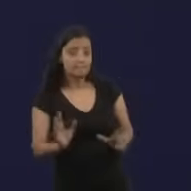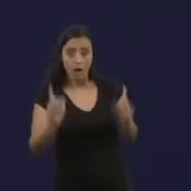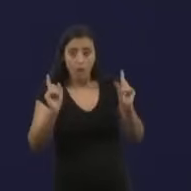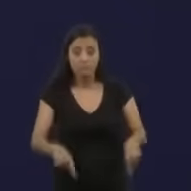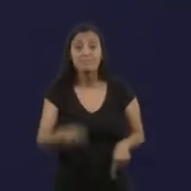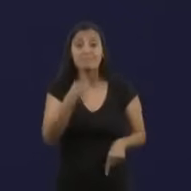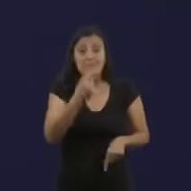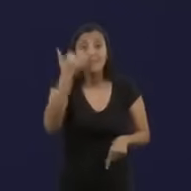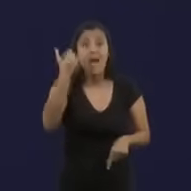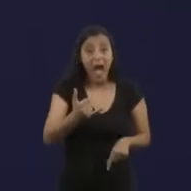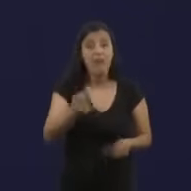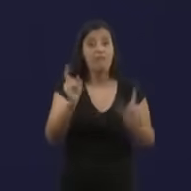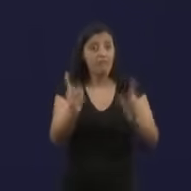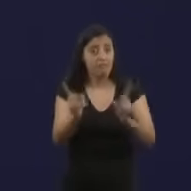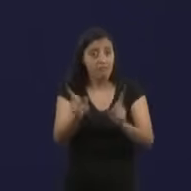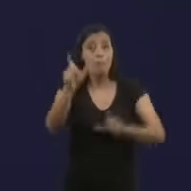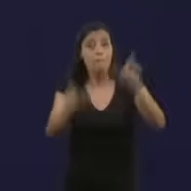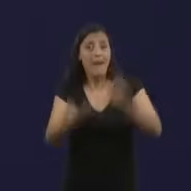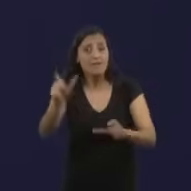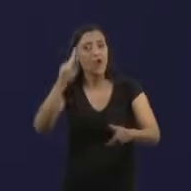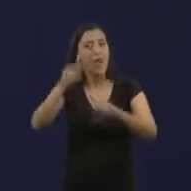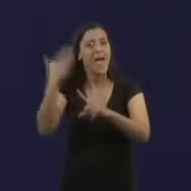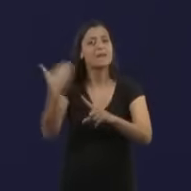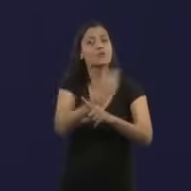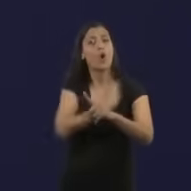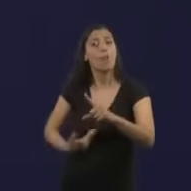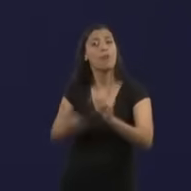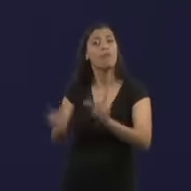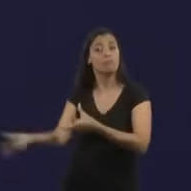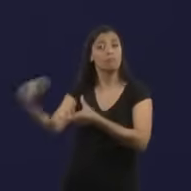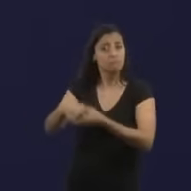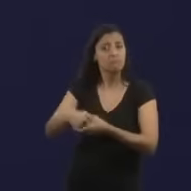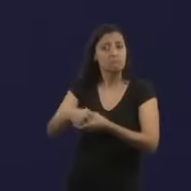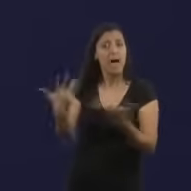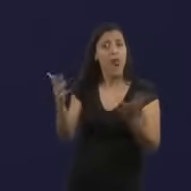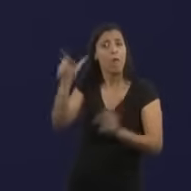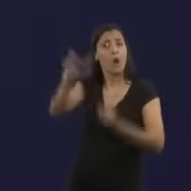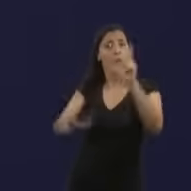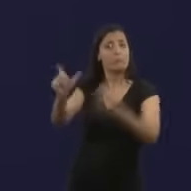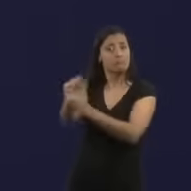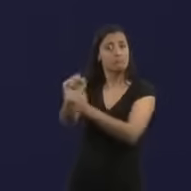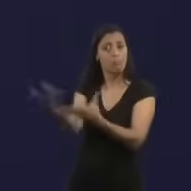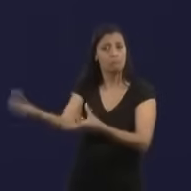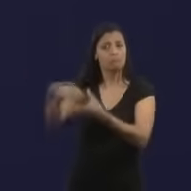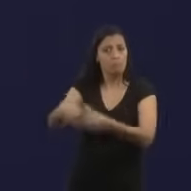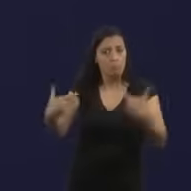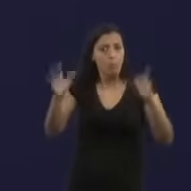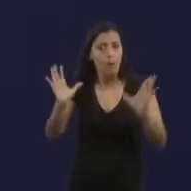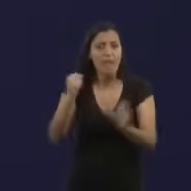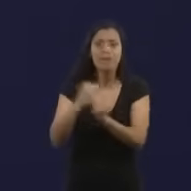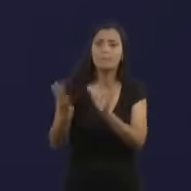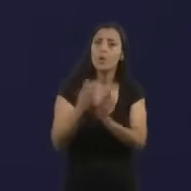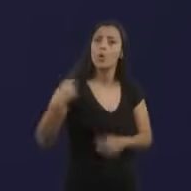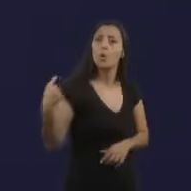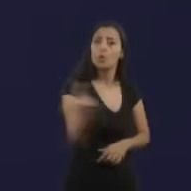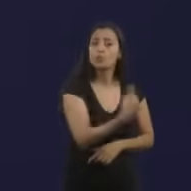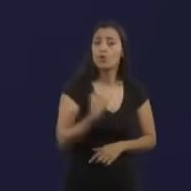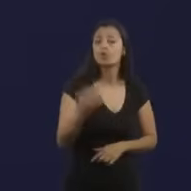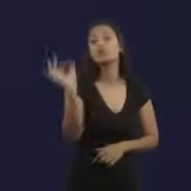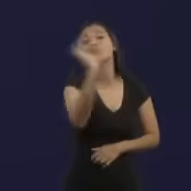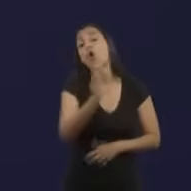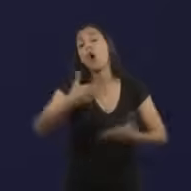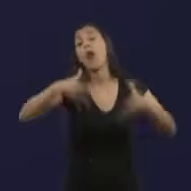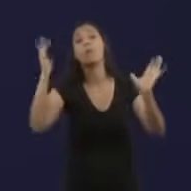gente de gestiones anteriores será gente O que tiene el expertiz para estar o que llegado el llegado el momento de